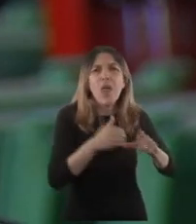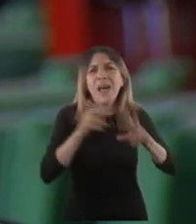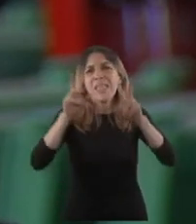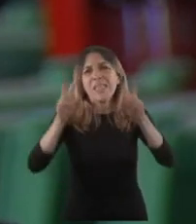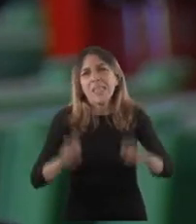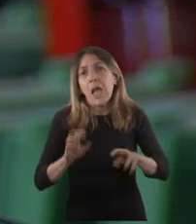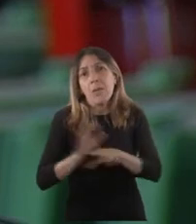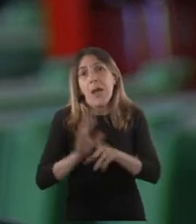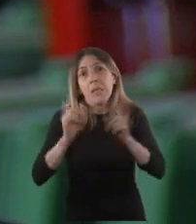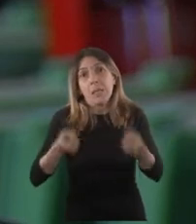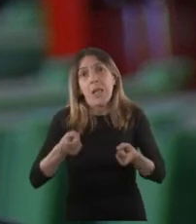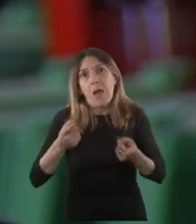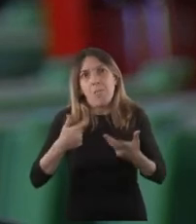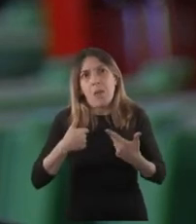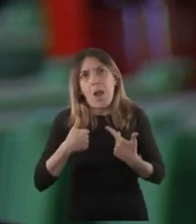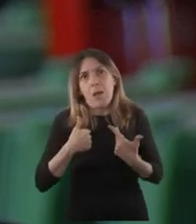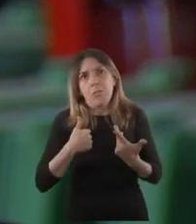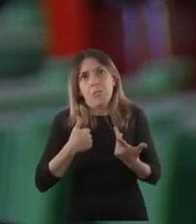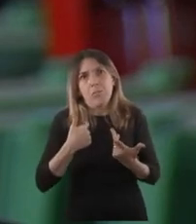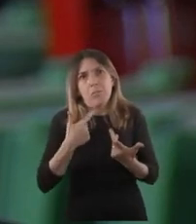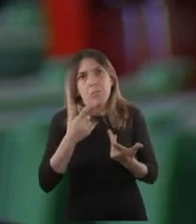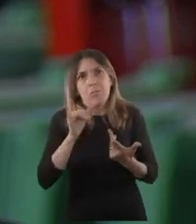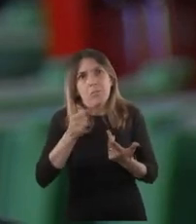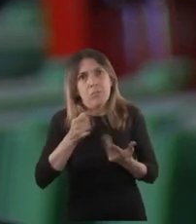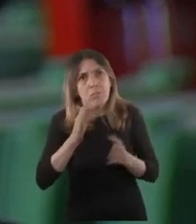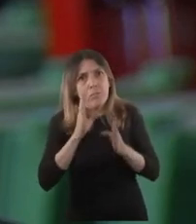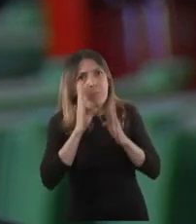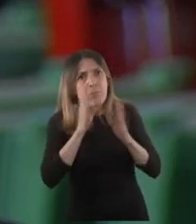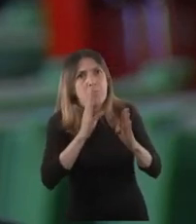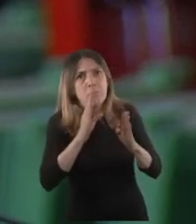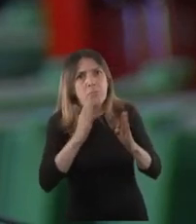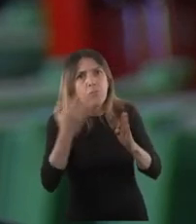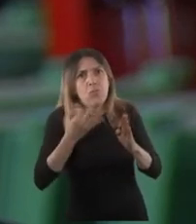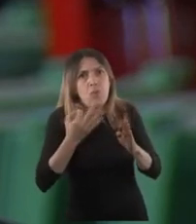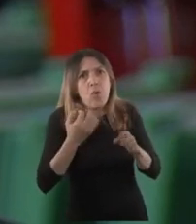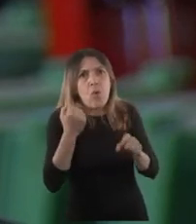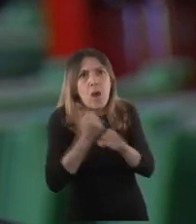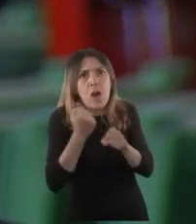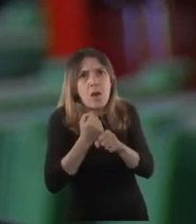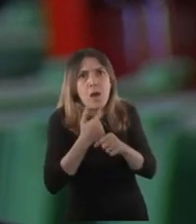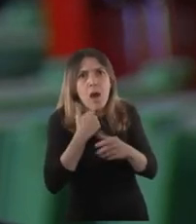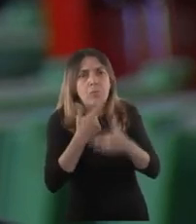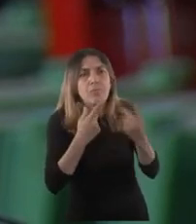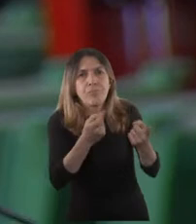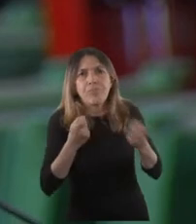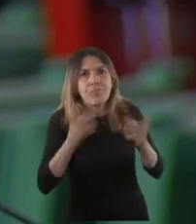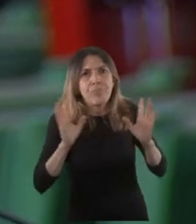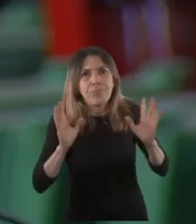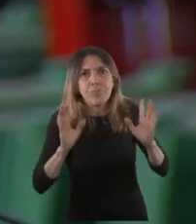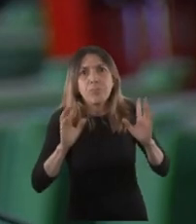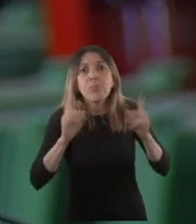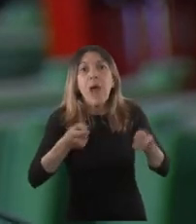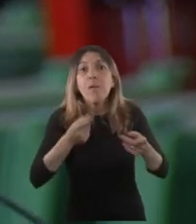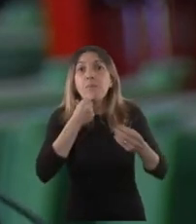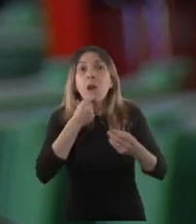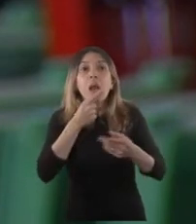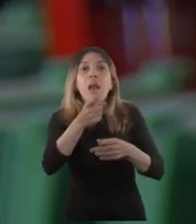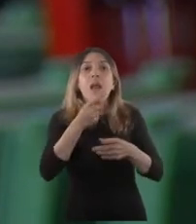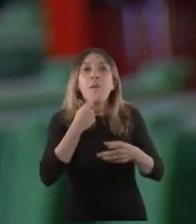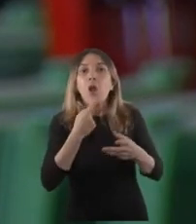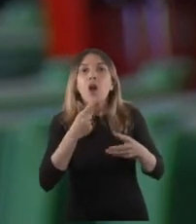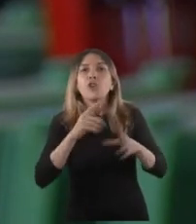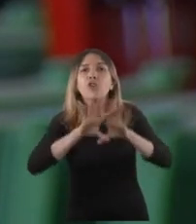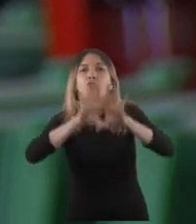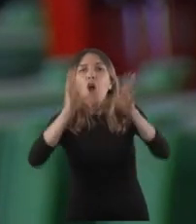que también lo estamos siguiendo y es una buena práctica, es totalmente necesario descentralizar un